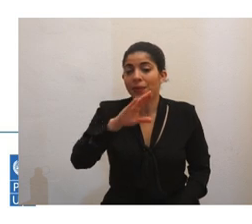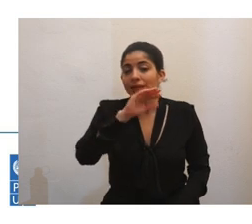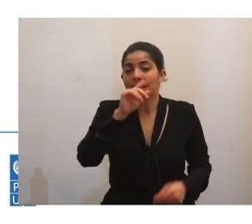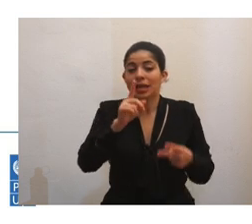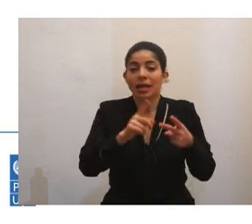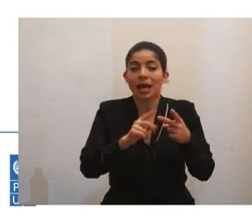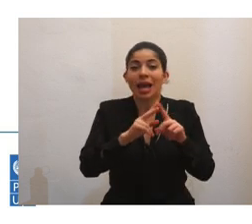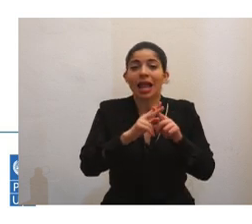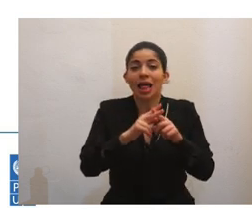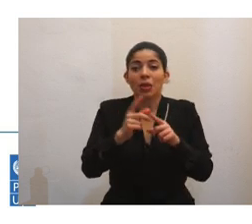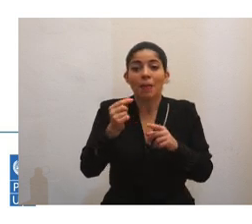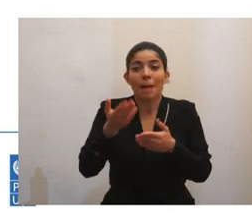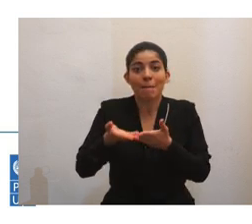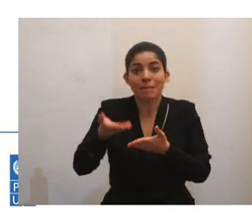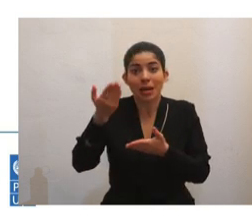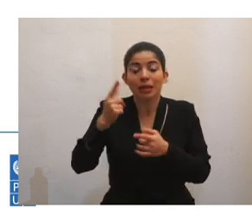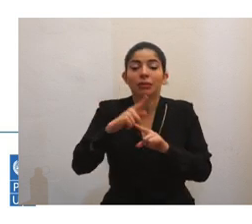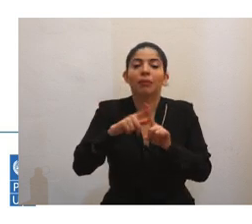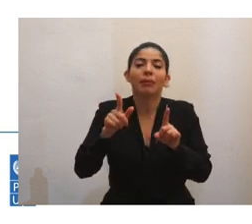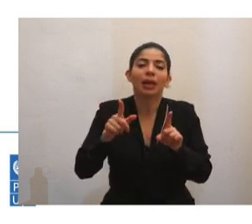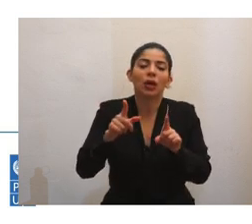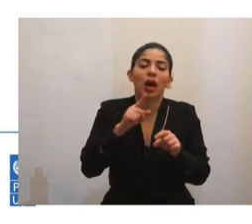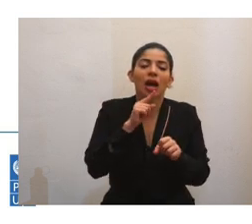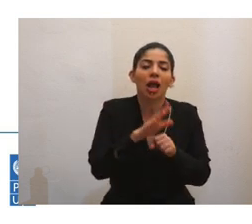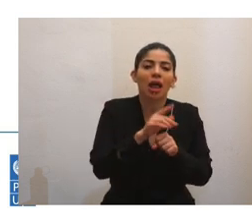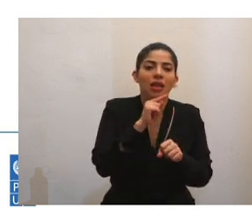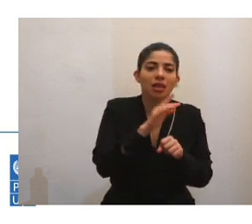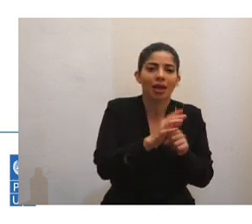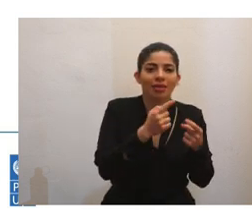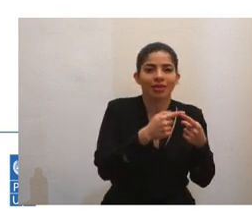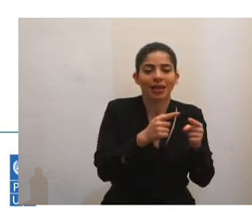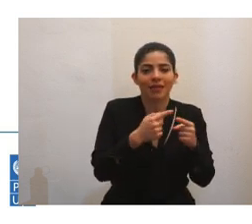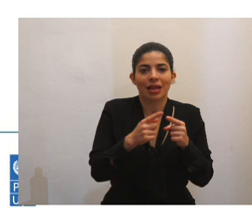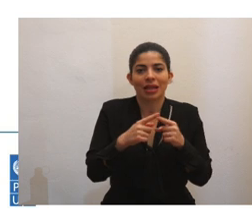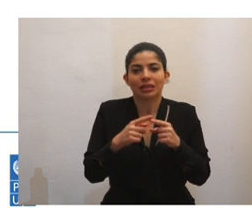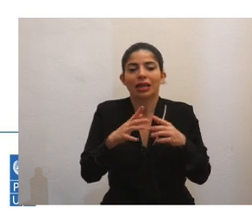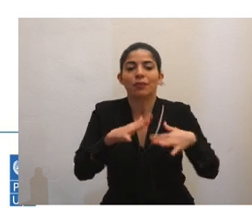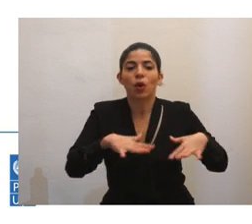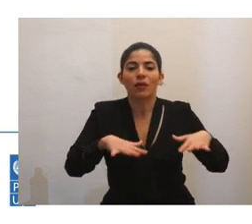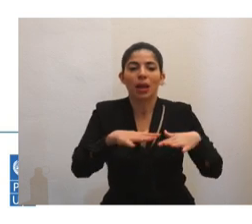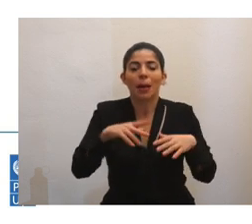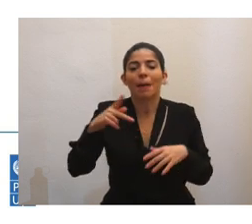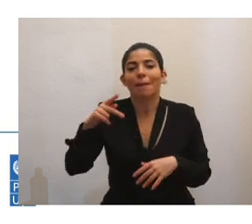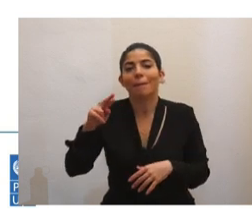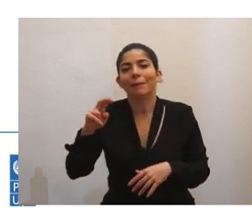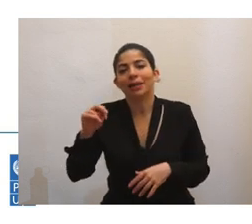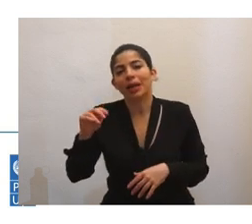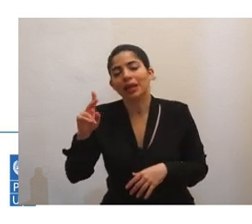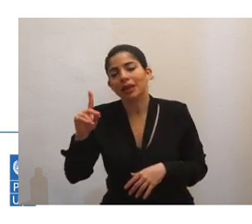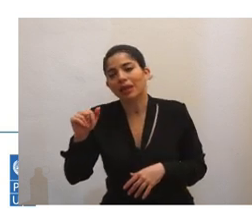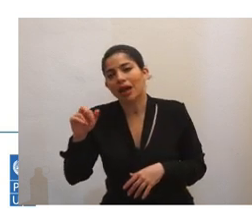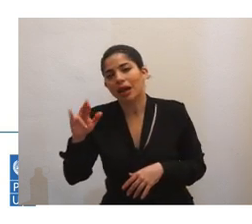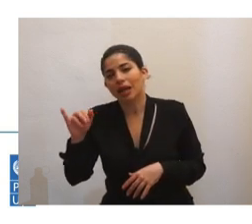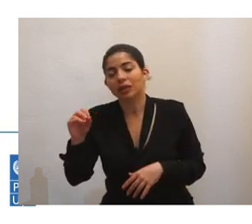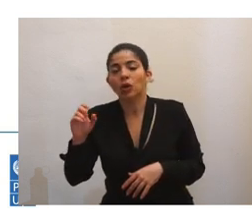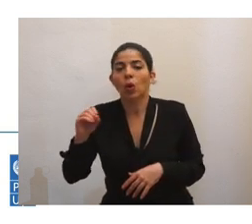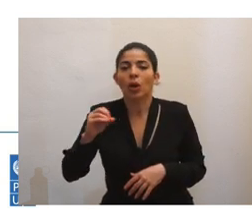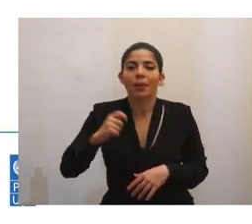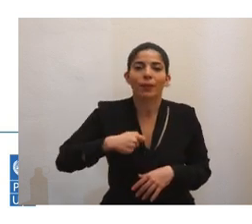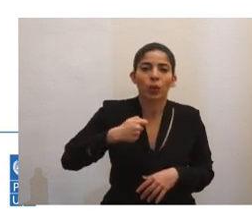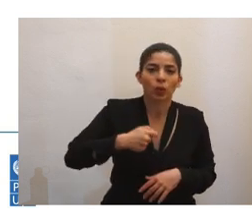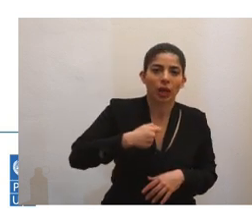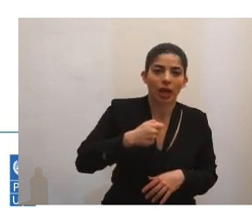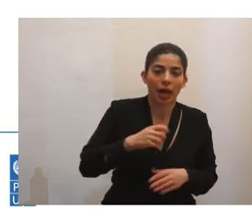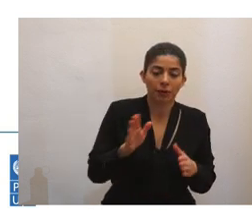mayores montos, pero con diferentes garantías tales inmobiliarias, prendarias, hipotecarias.